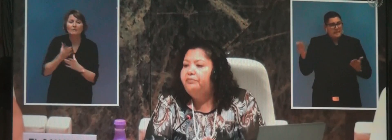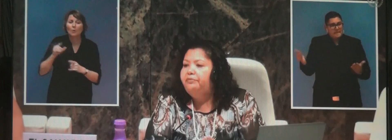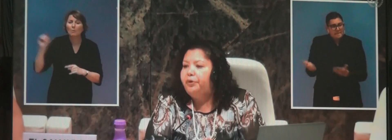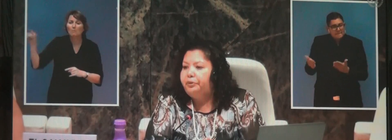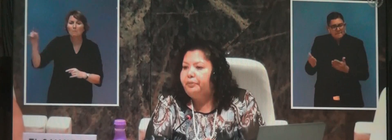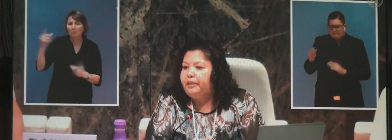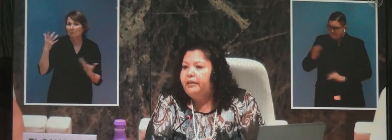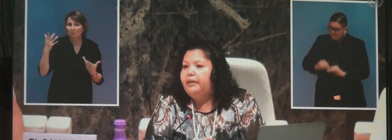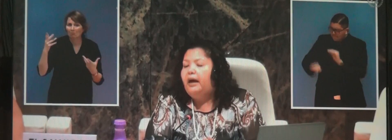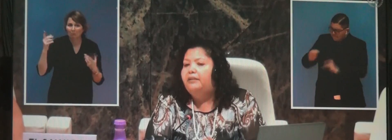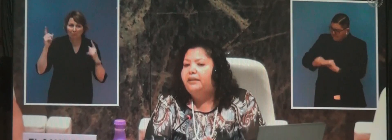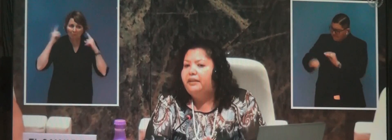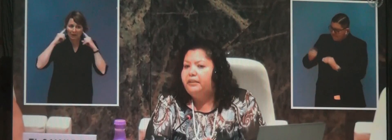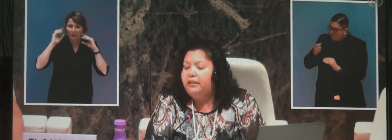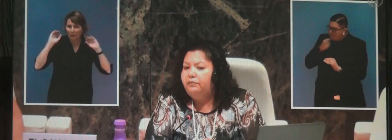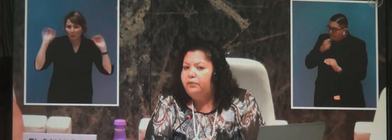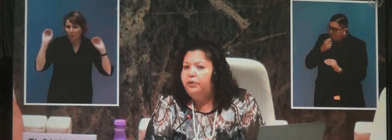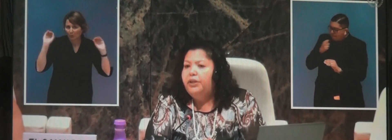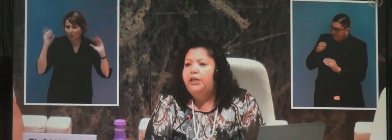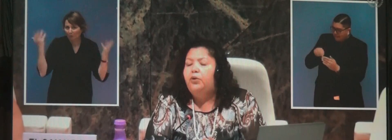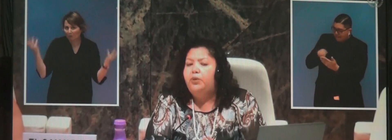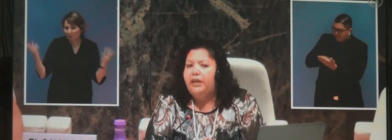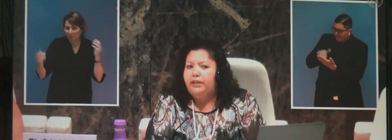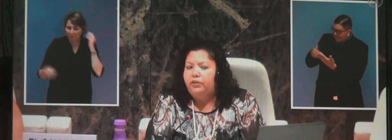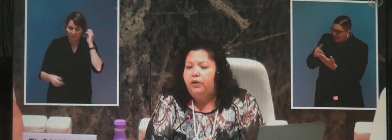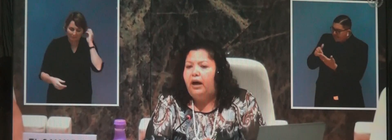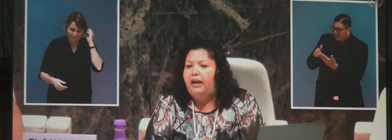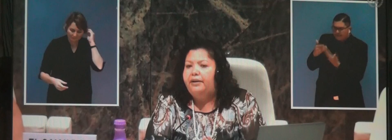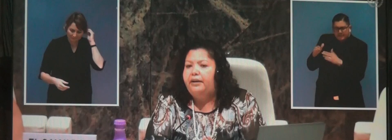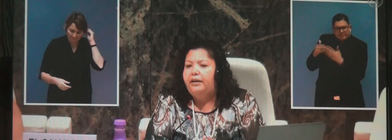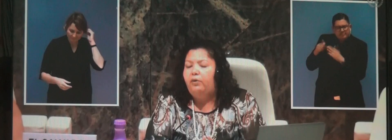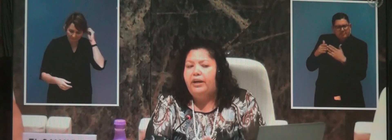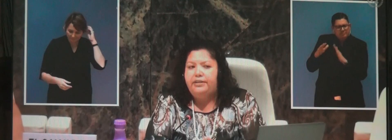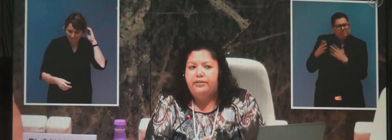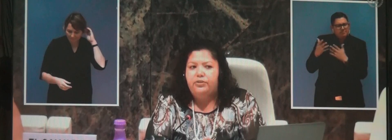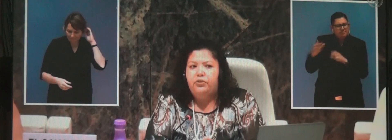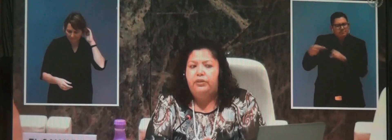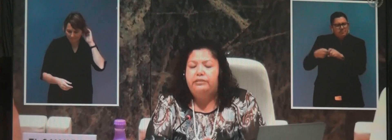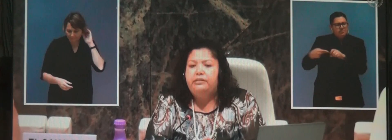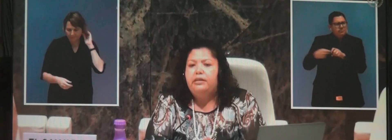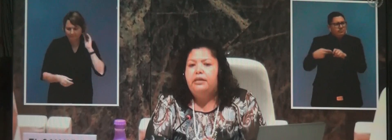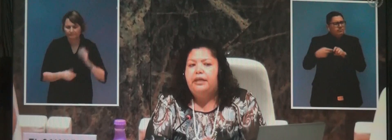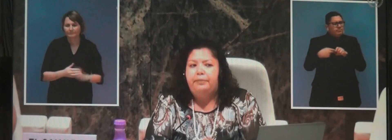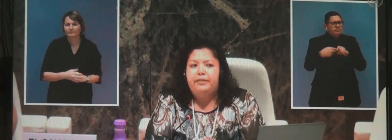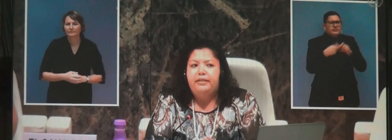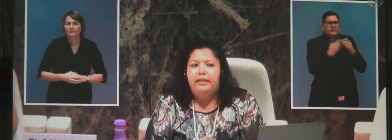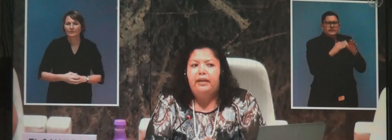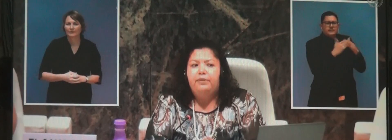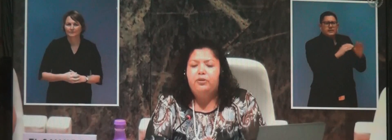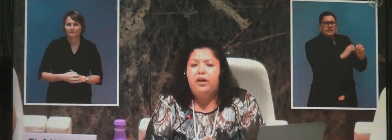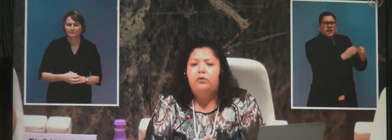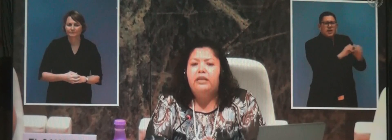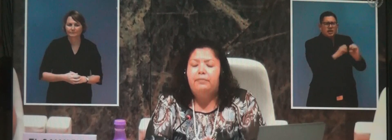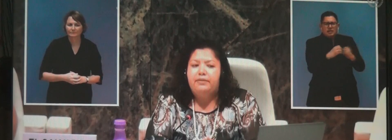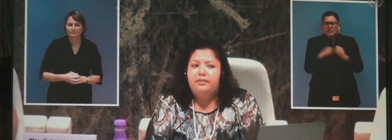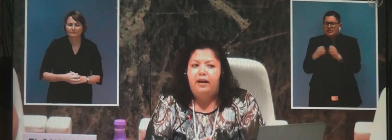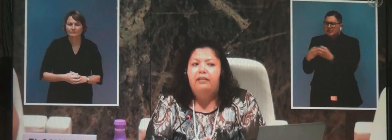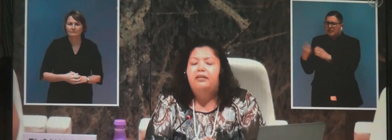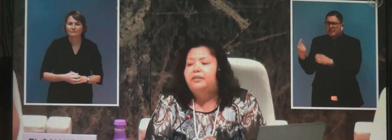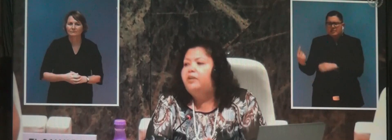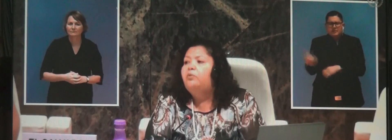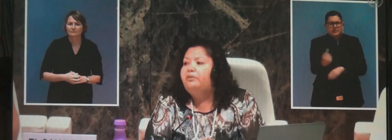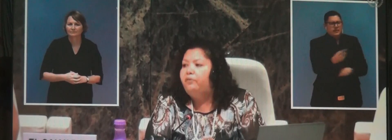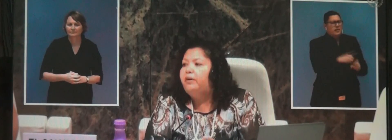un informe alternativo, incluyendo a las organizaciones que representan a las personas con